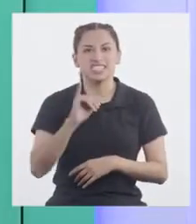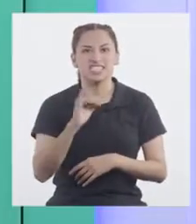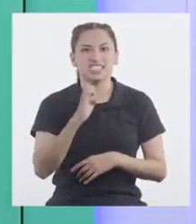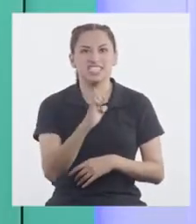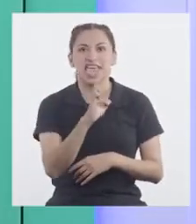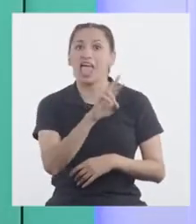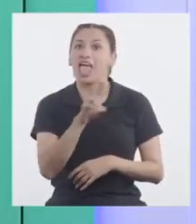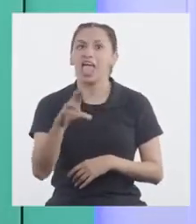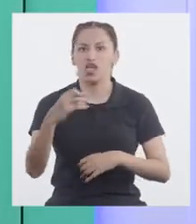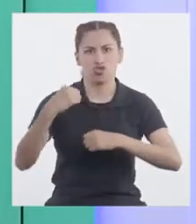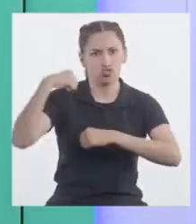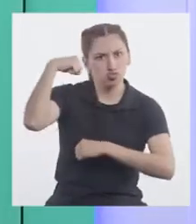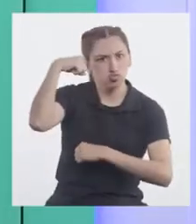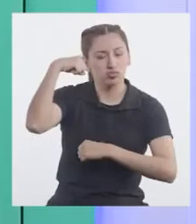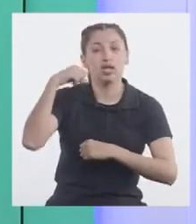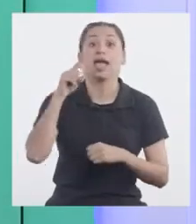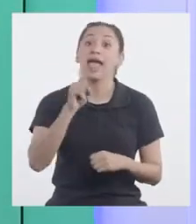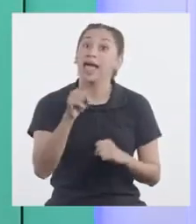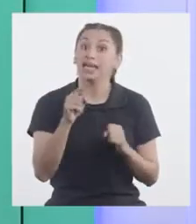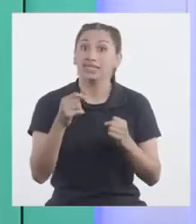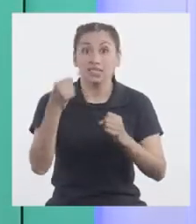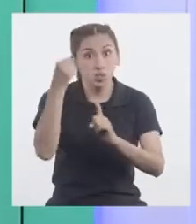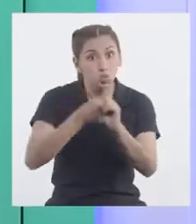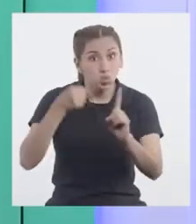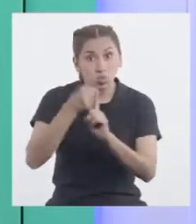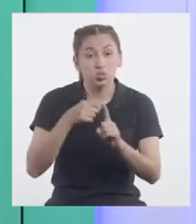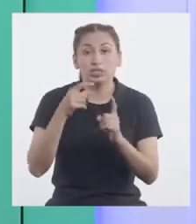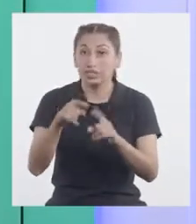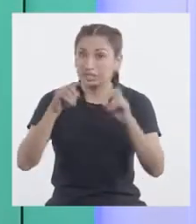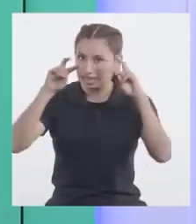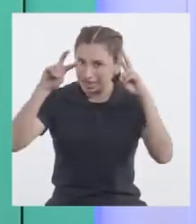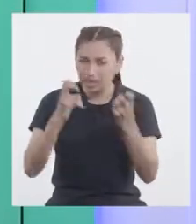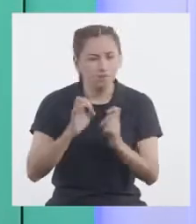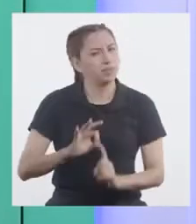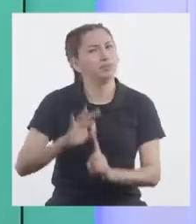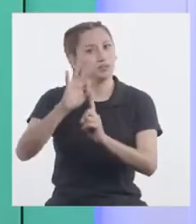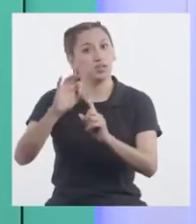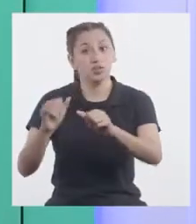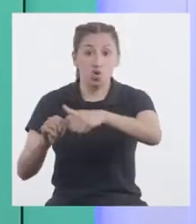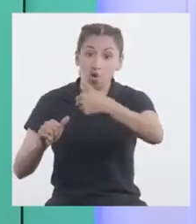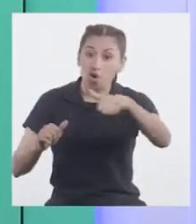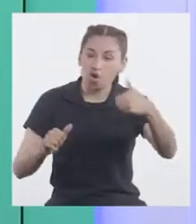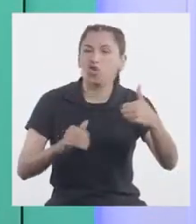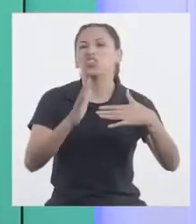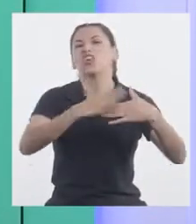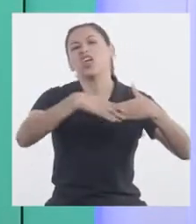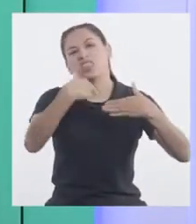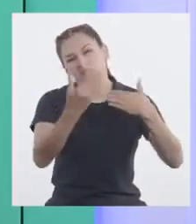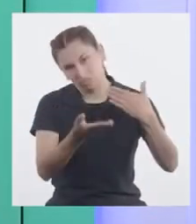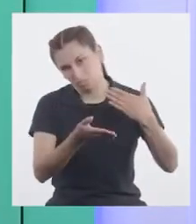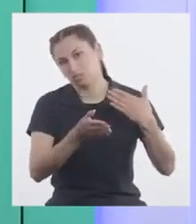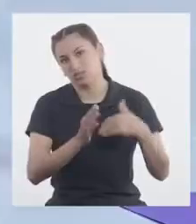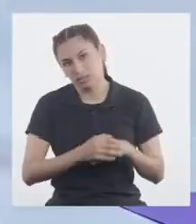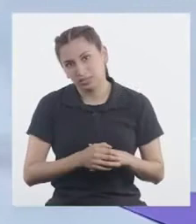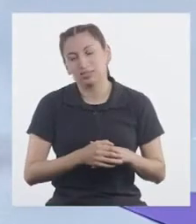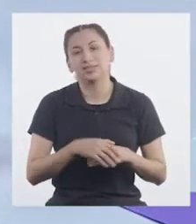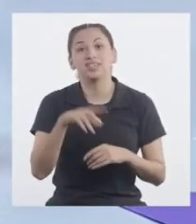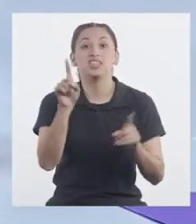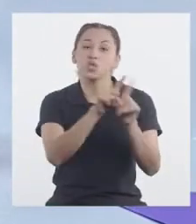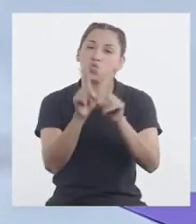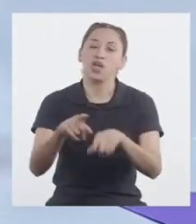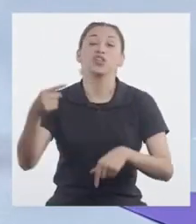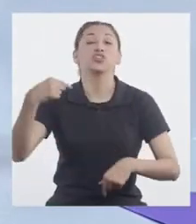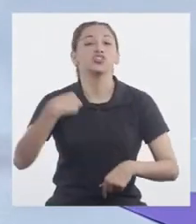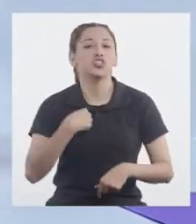Hierro. Entonces, la lucha contra la anemia es nuestro tema principal y lo demás sería secundario.